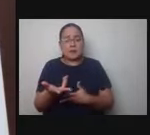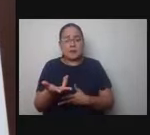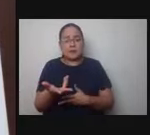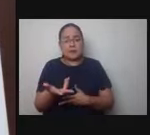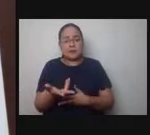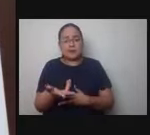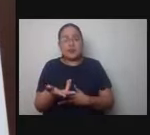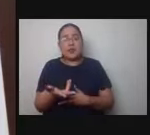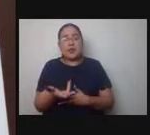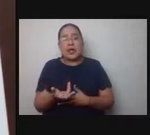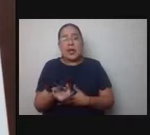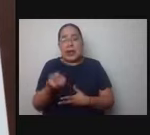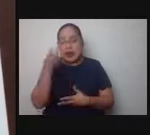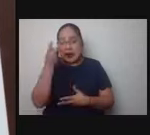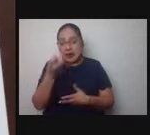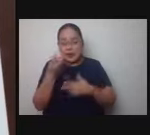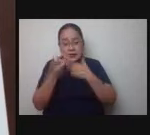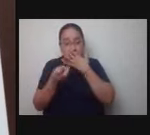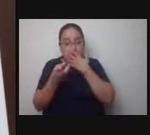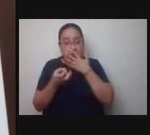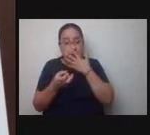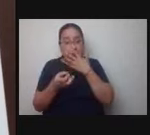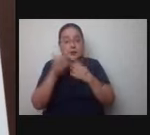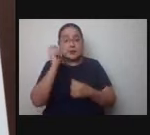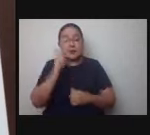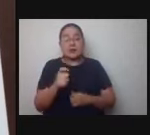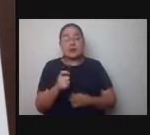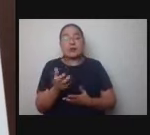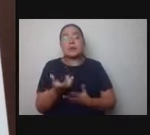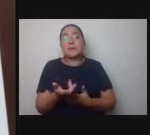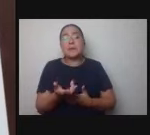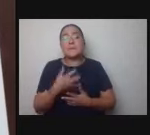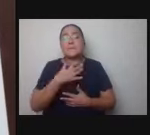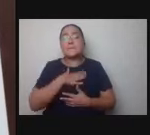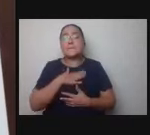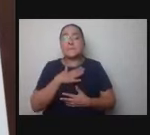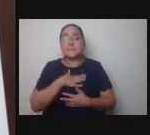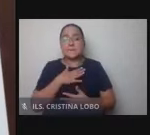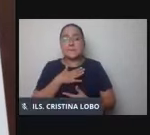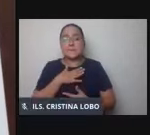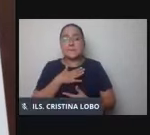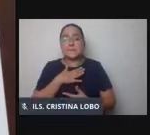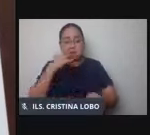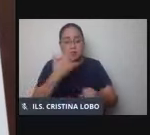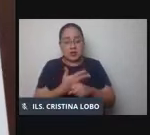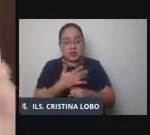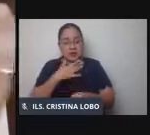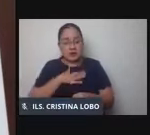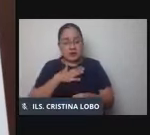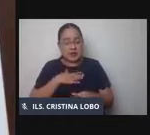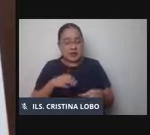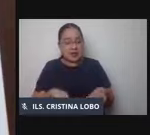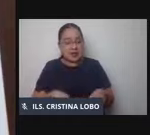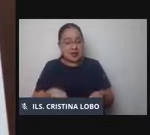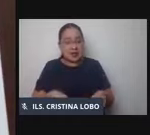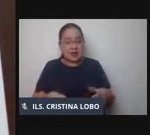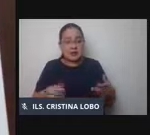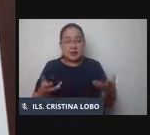hermosa, asumir las consecuencias y las responsabilidades de nuestros actos, la